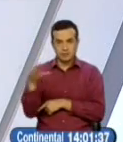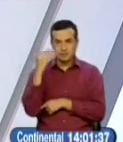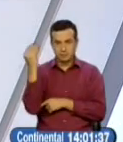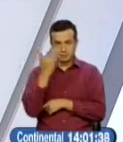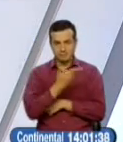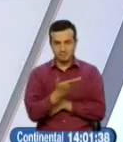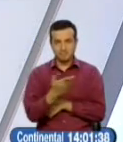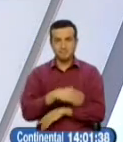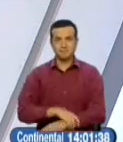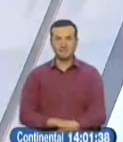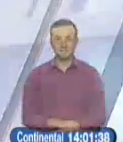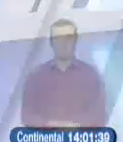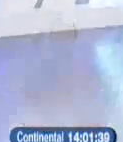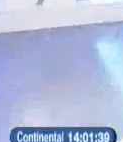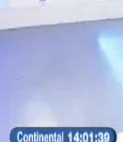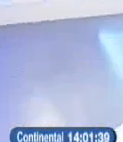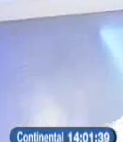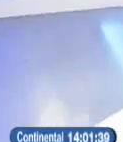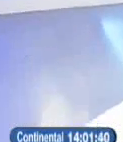Adolescencia.